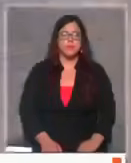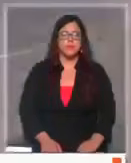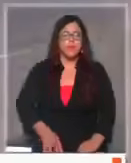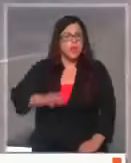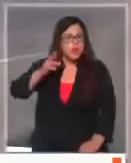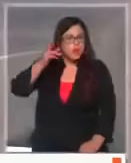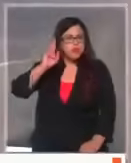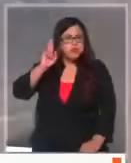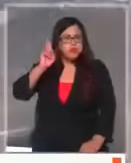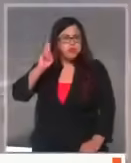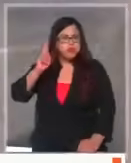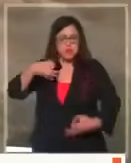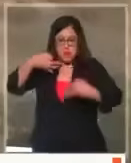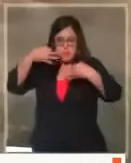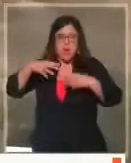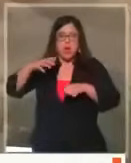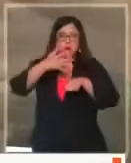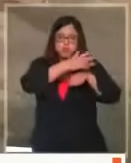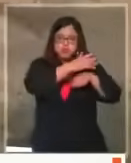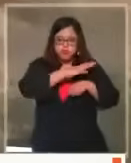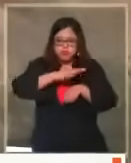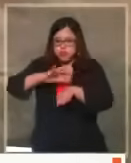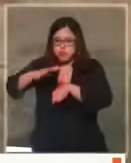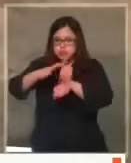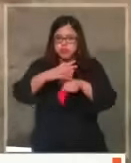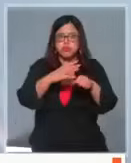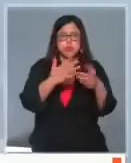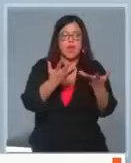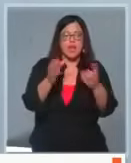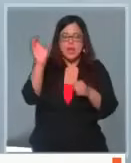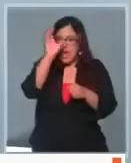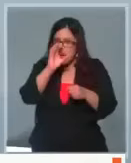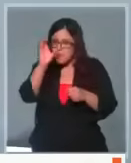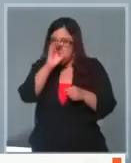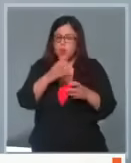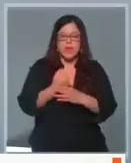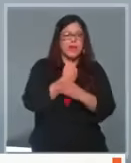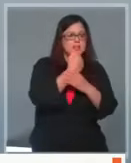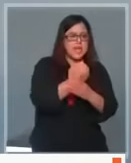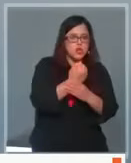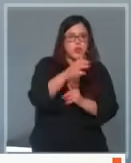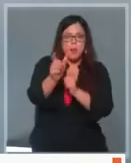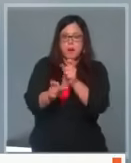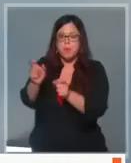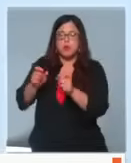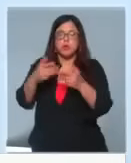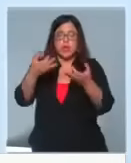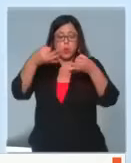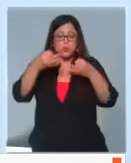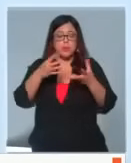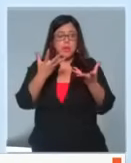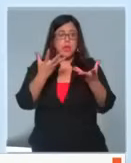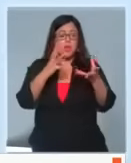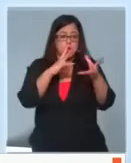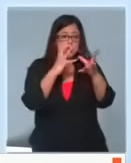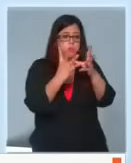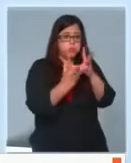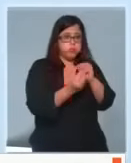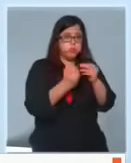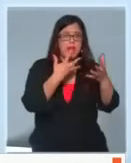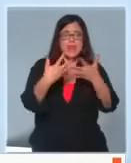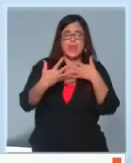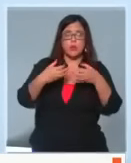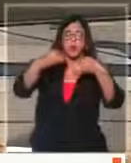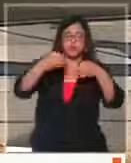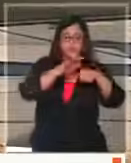ruidoso pero estable vuelo están presentes en cada labor de búsqueda y de rescate. Bien para socorrer en catástrofes naturales, sobre los aires,